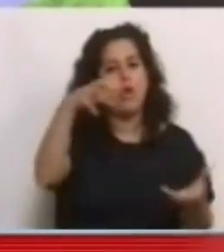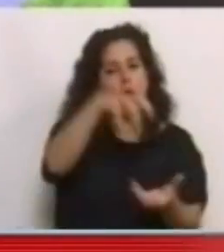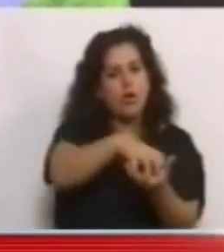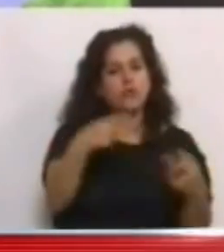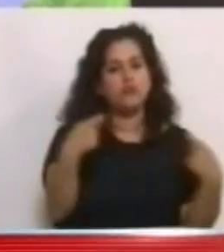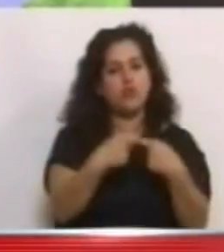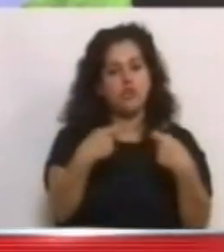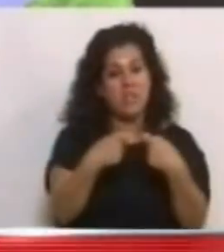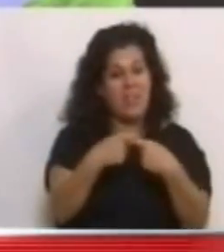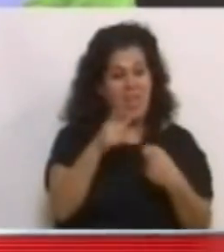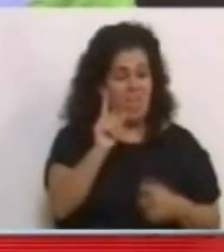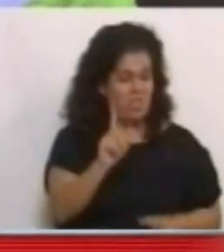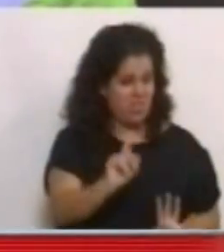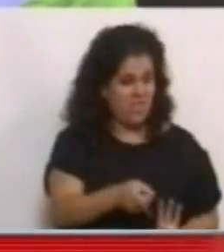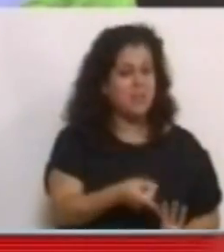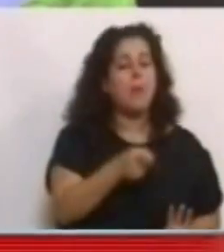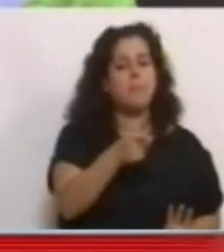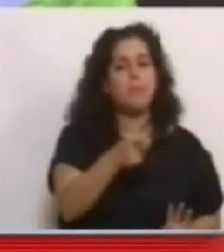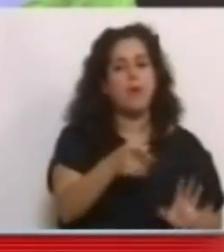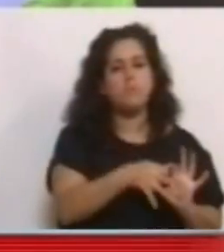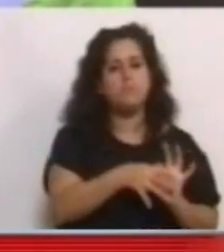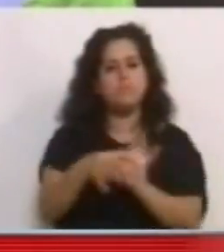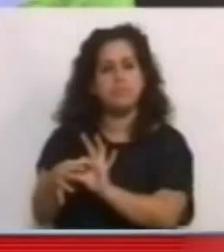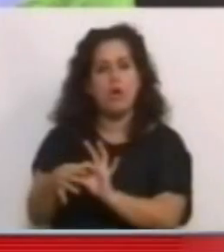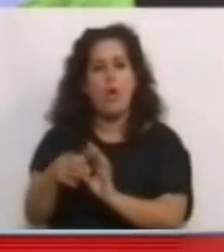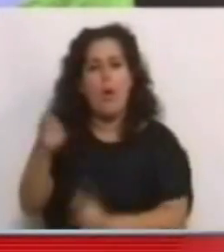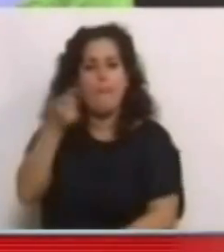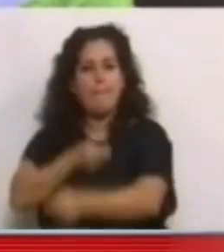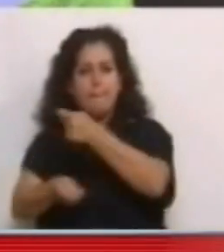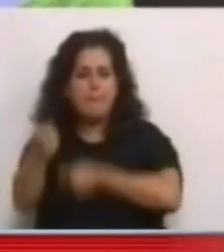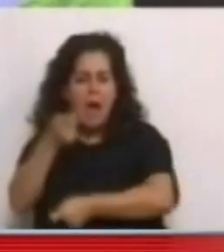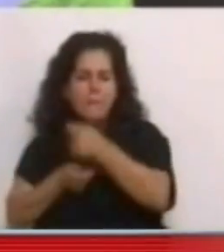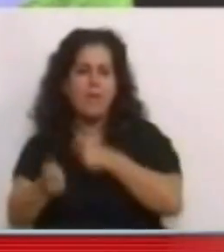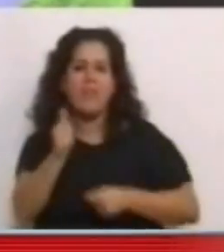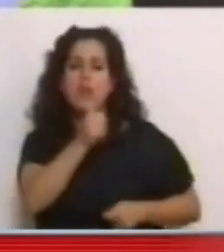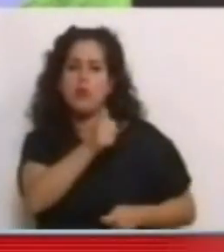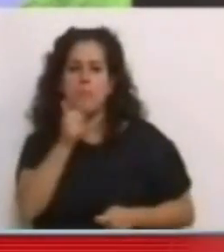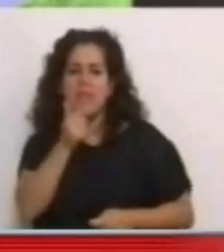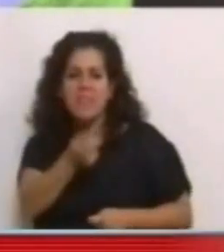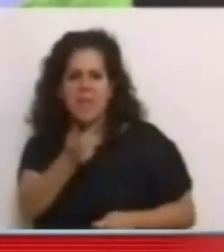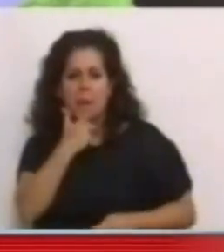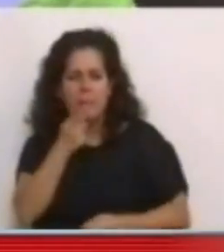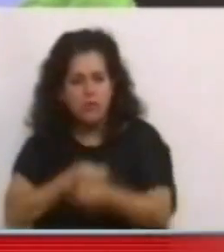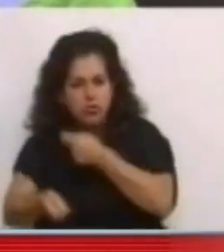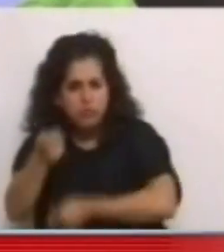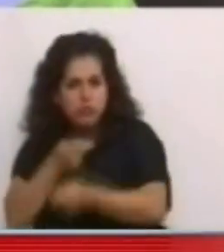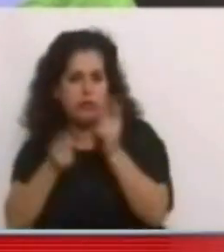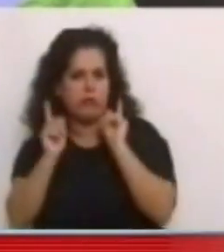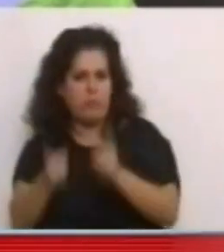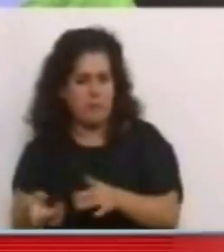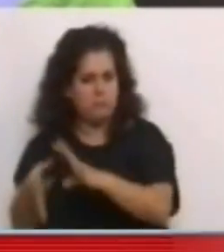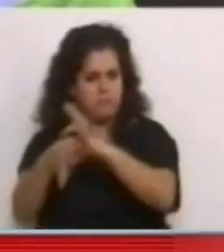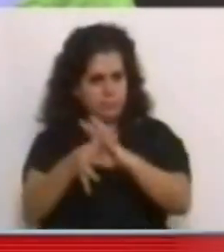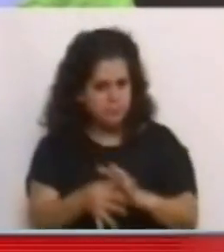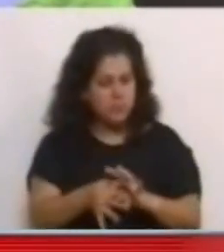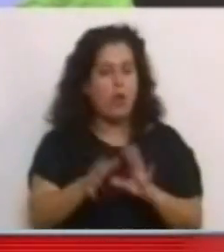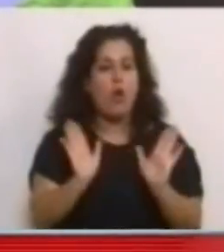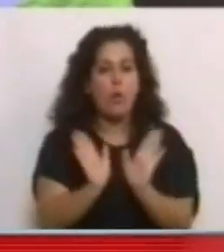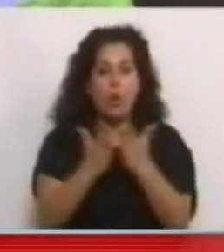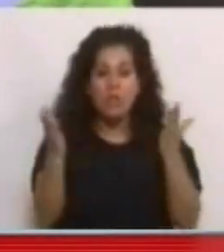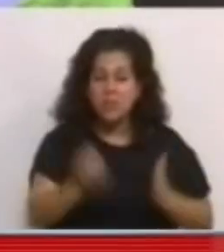S.A. ligada a la mafia de los medicamentos. Boletín oficial del